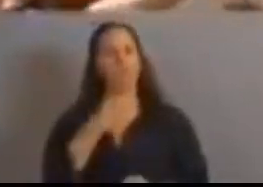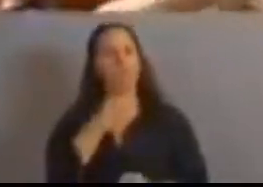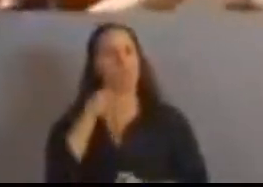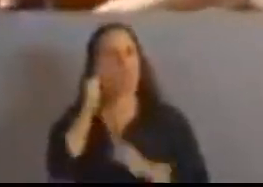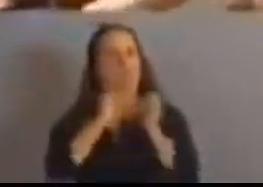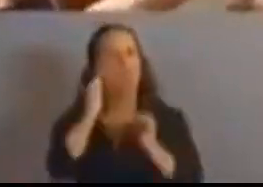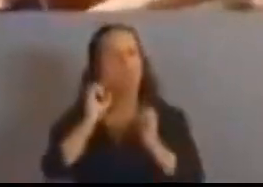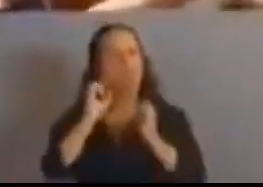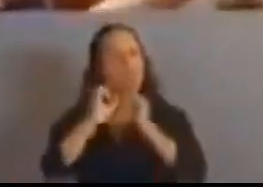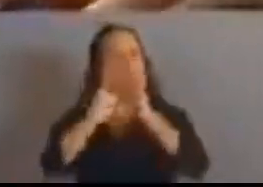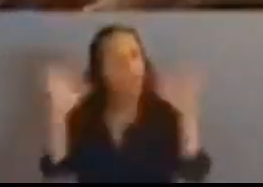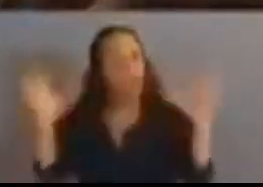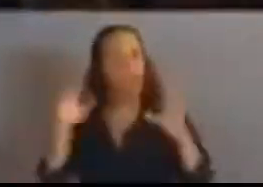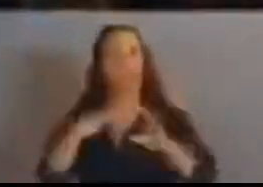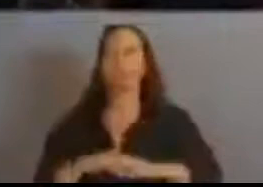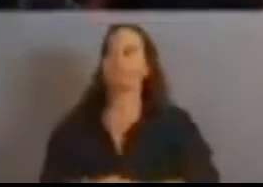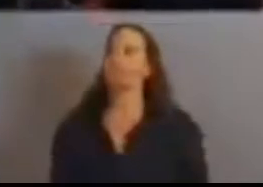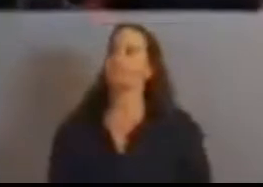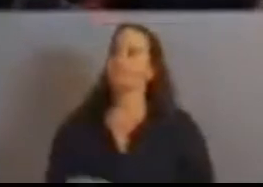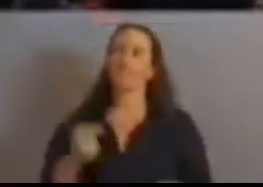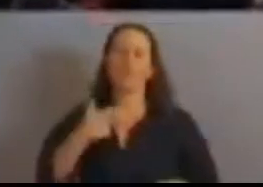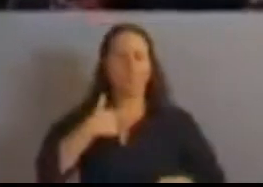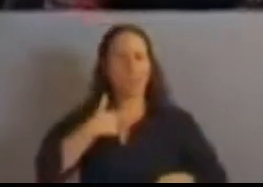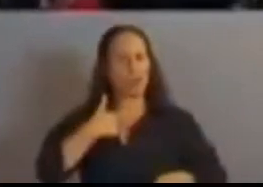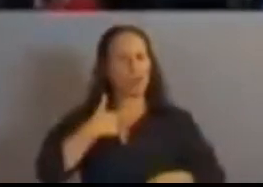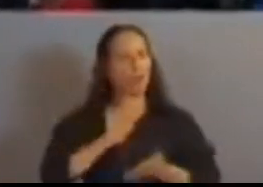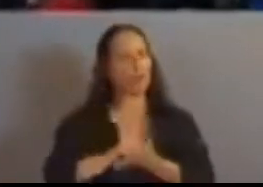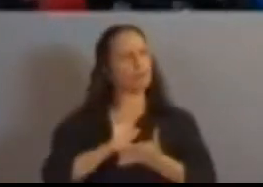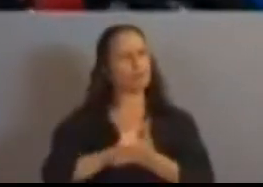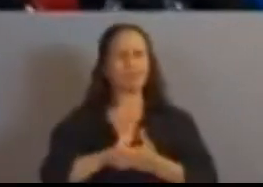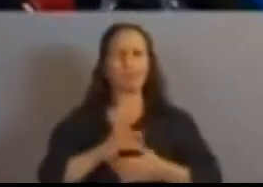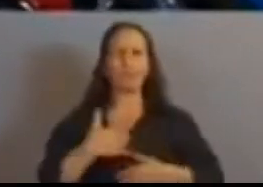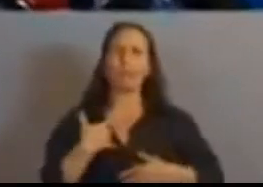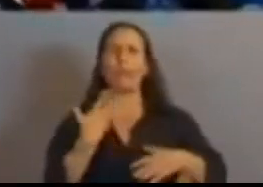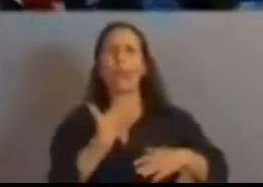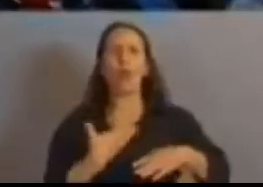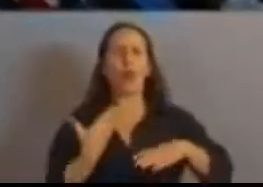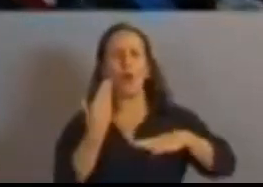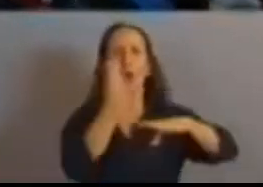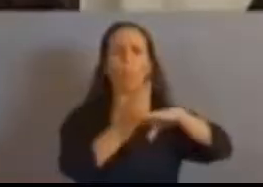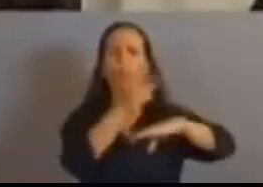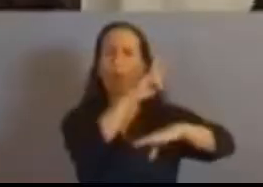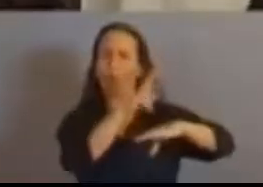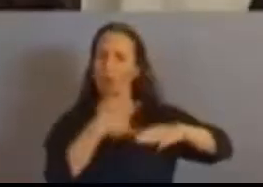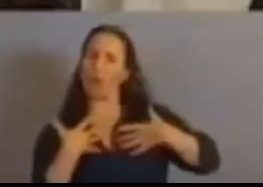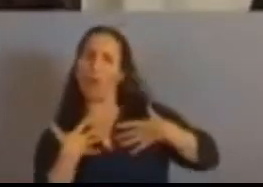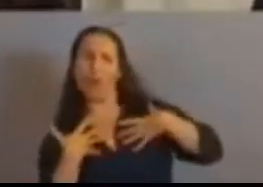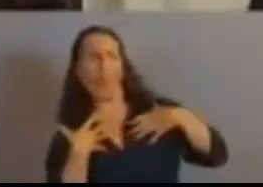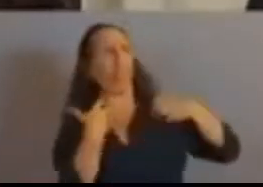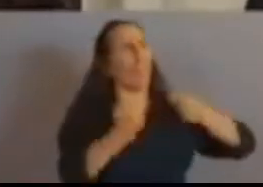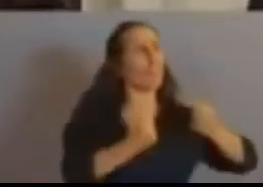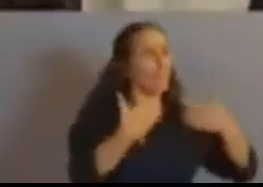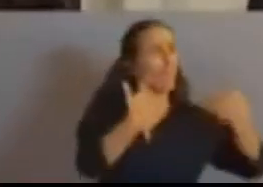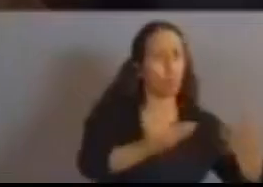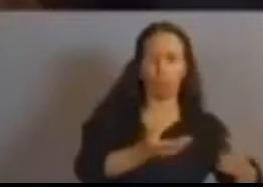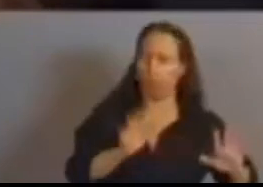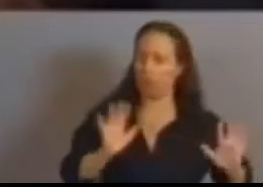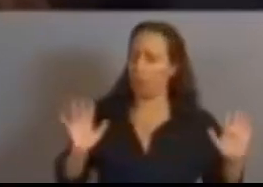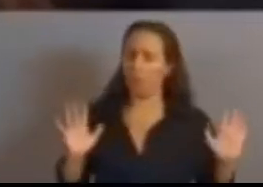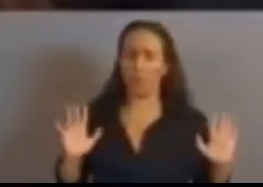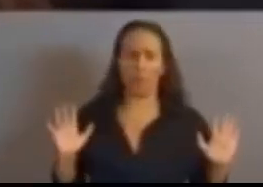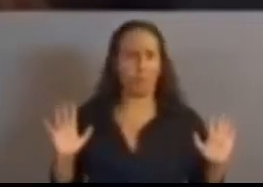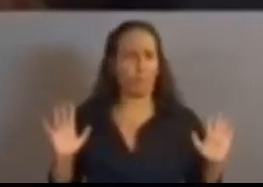Aclaro, no vengo a defender al gobierno de Venezuela.